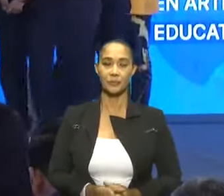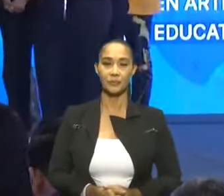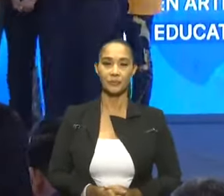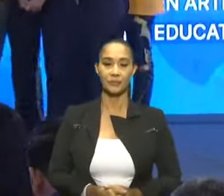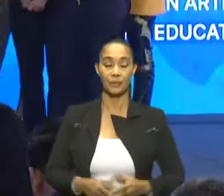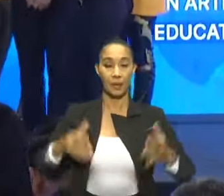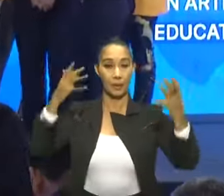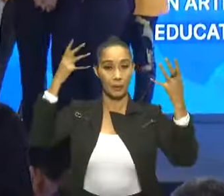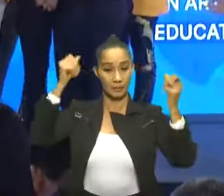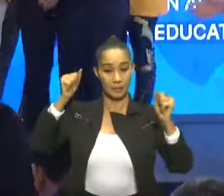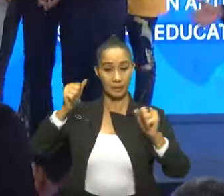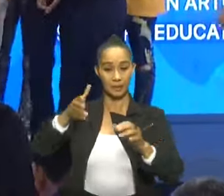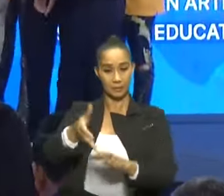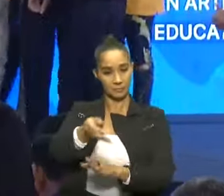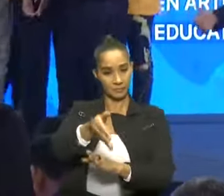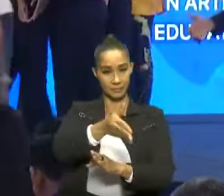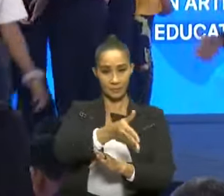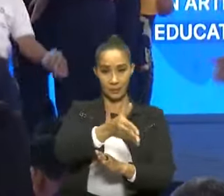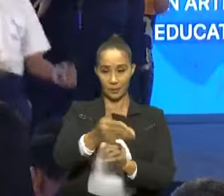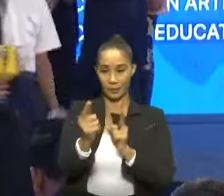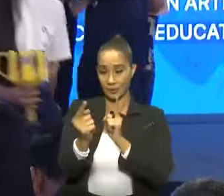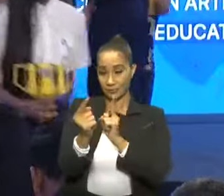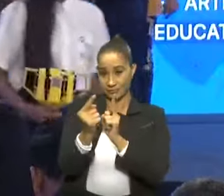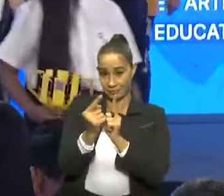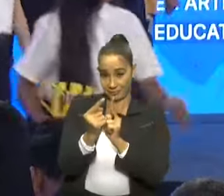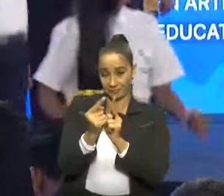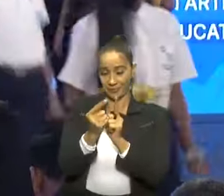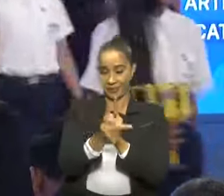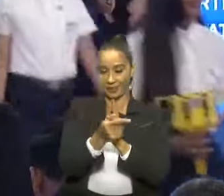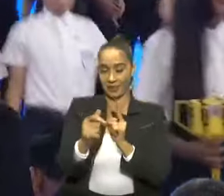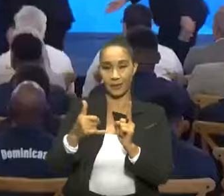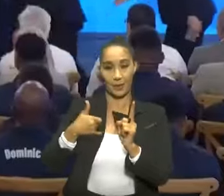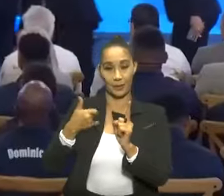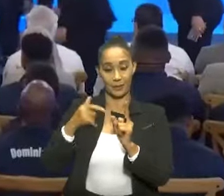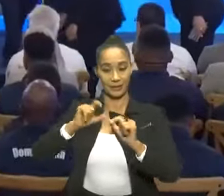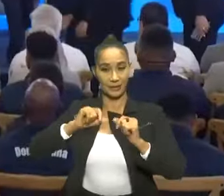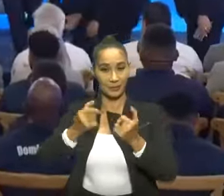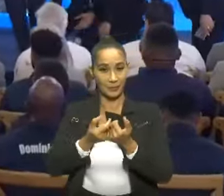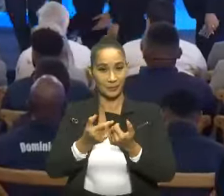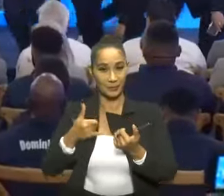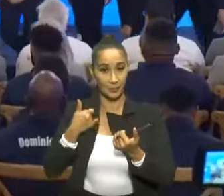El presidente saluda de manera cercana a nuestros jóvenes